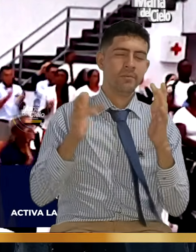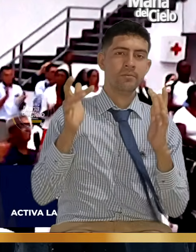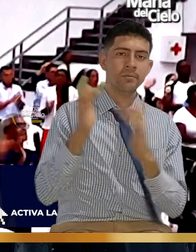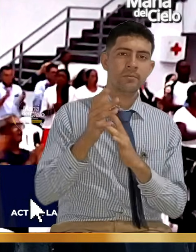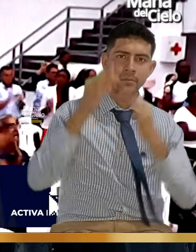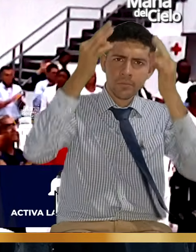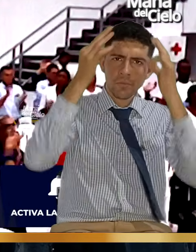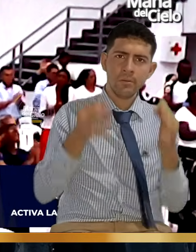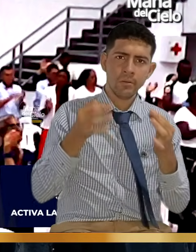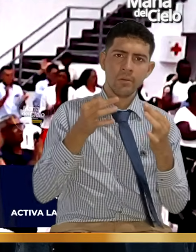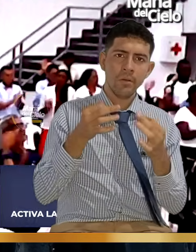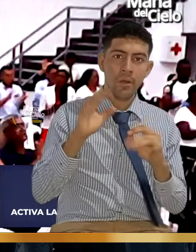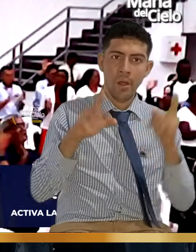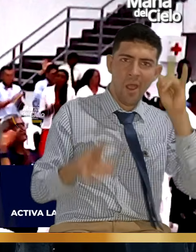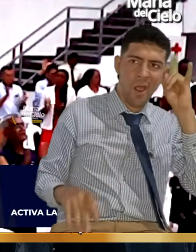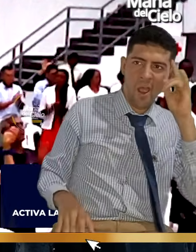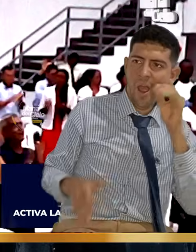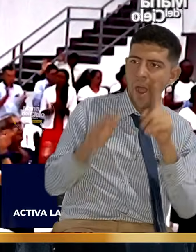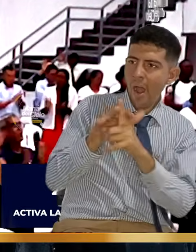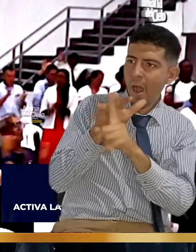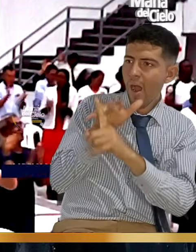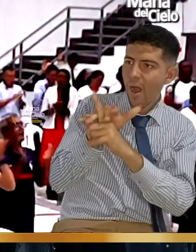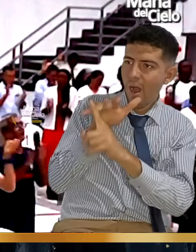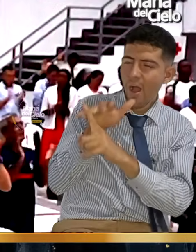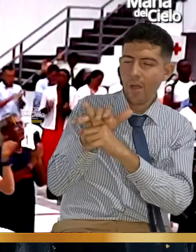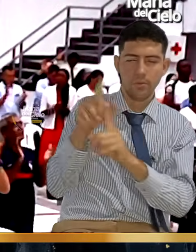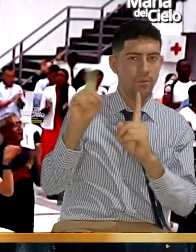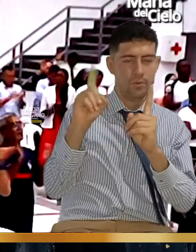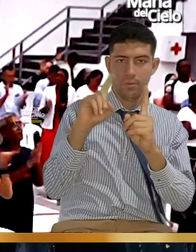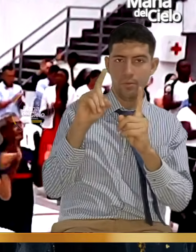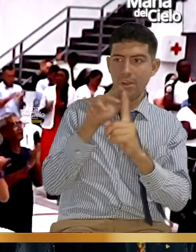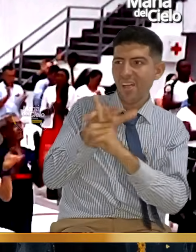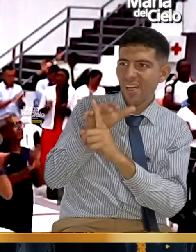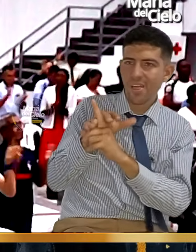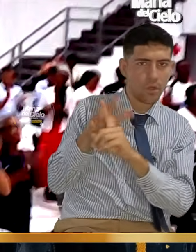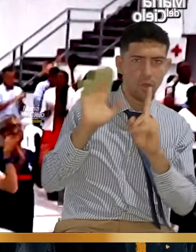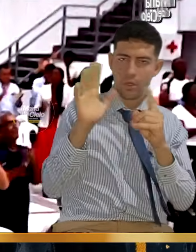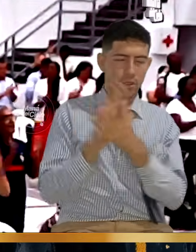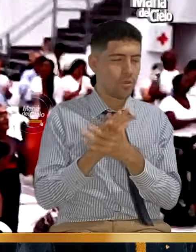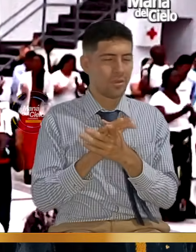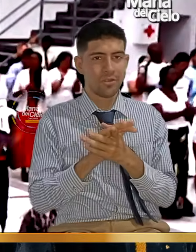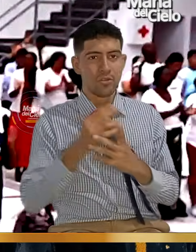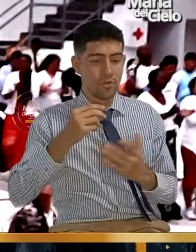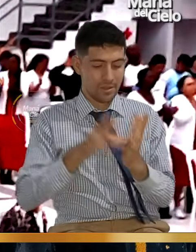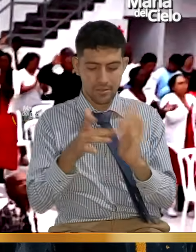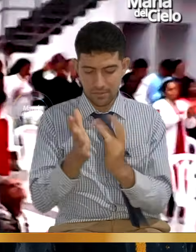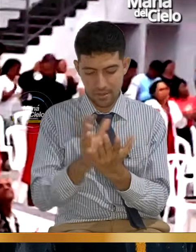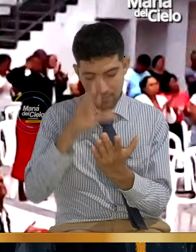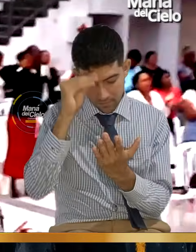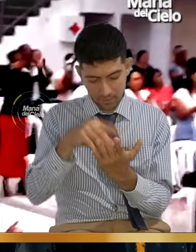Apláudalo, apláudalo, alábelo, alábelo. Eso es lo que es usted y soy yo. Somos pueblo escogido por